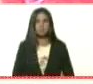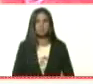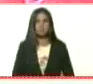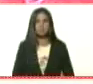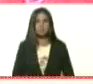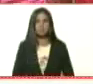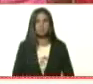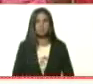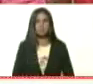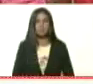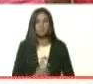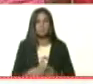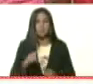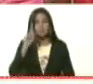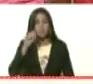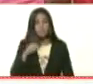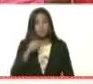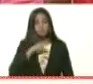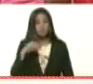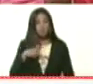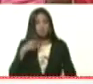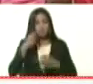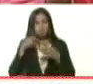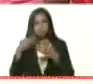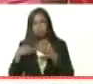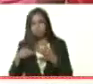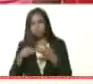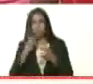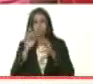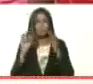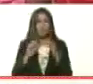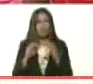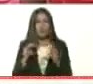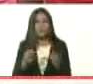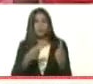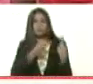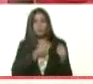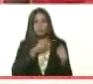Pero también tenemos en otro rango de asuntos.